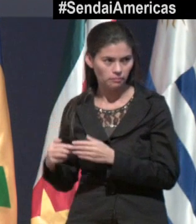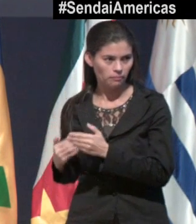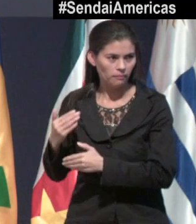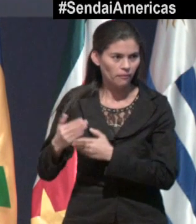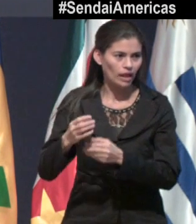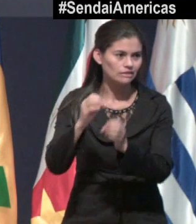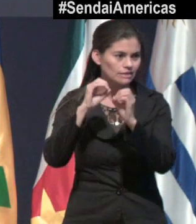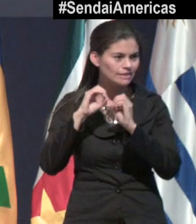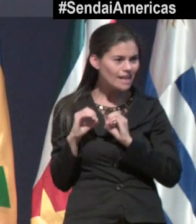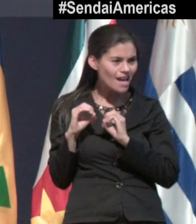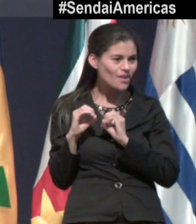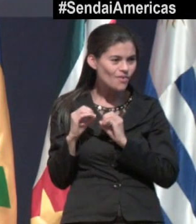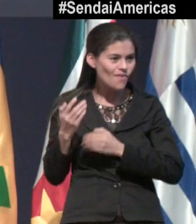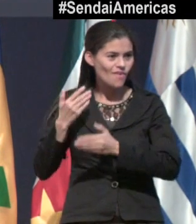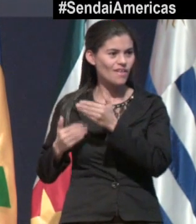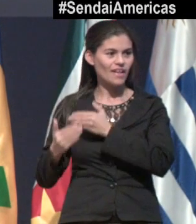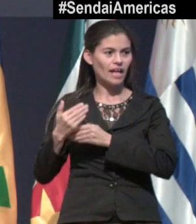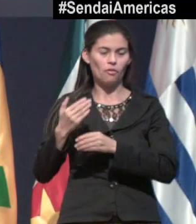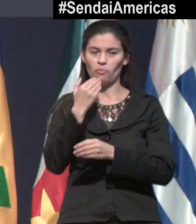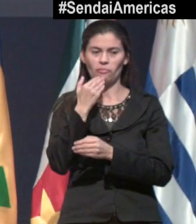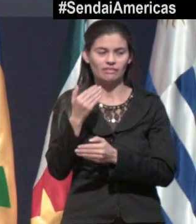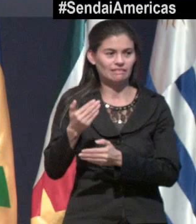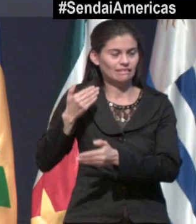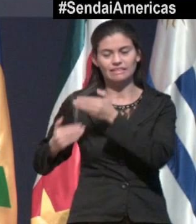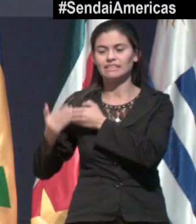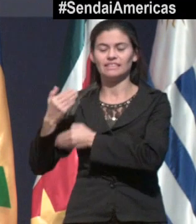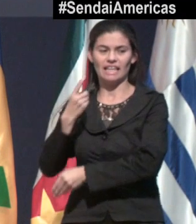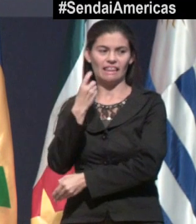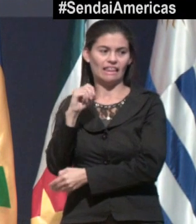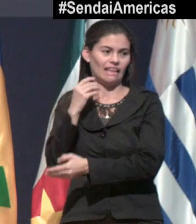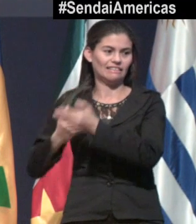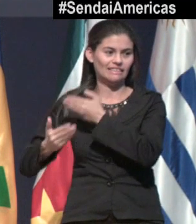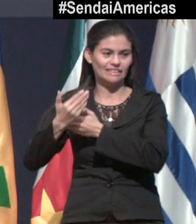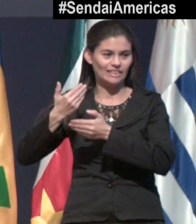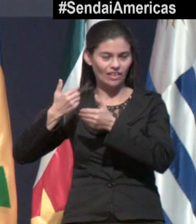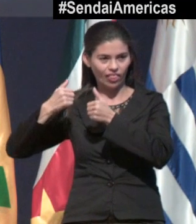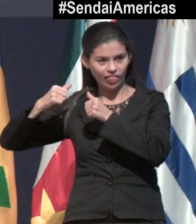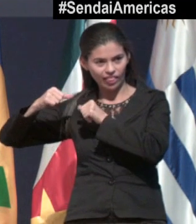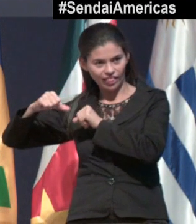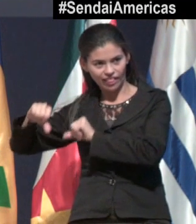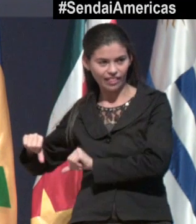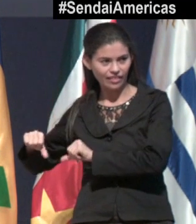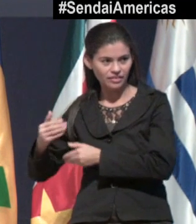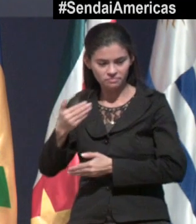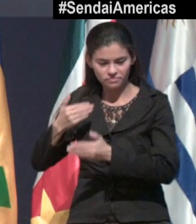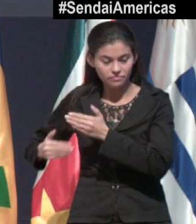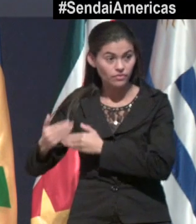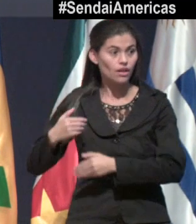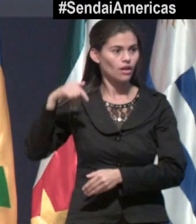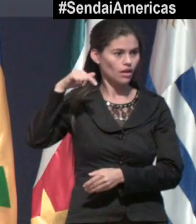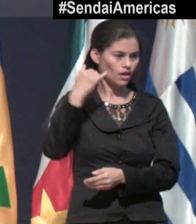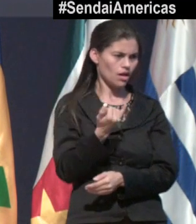cero, sino regresamos a 10 años realmente para atrás. Hay un